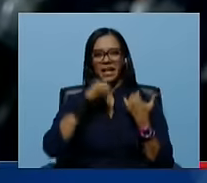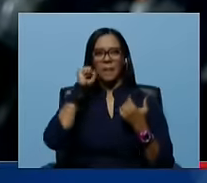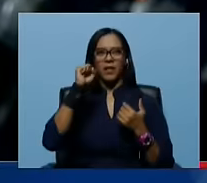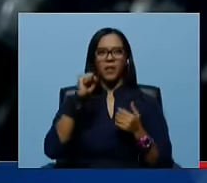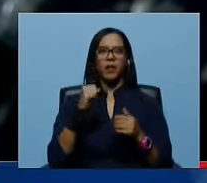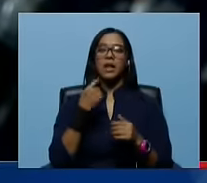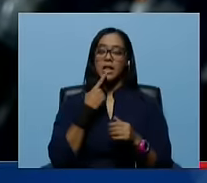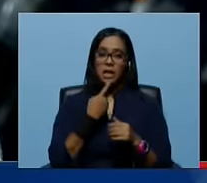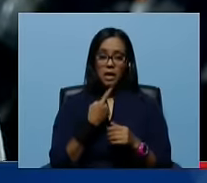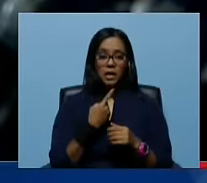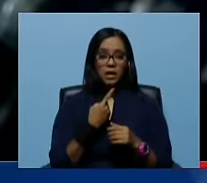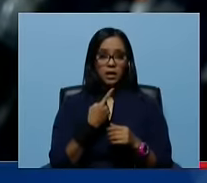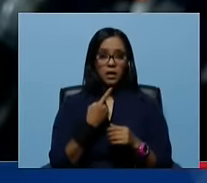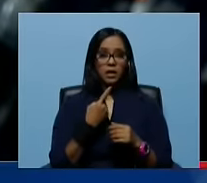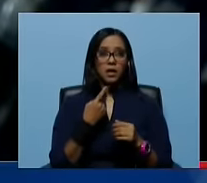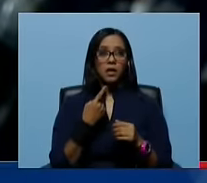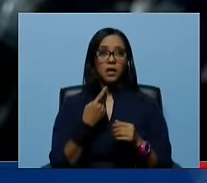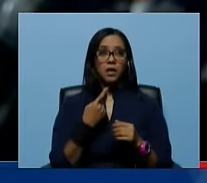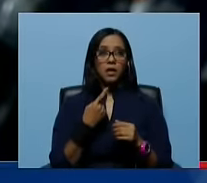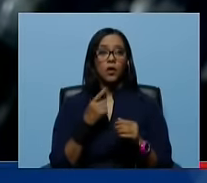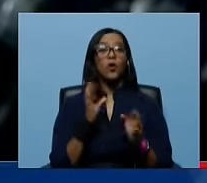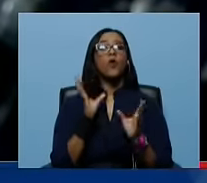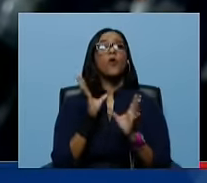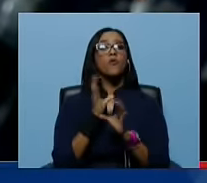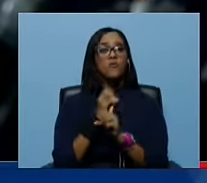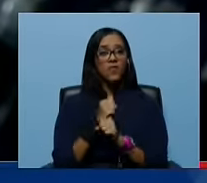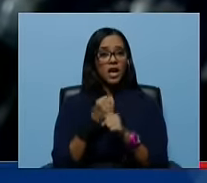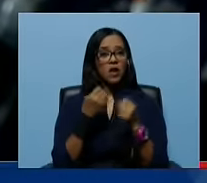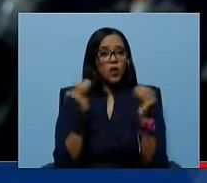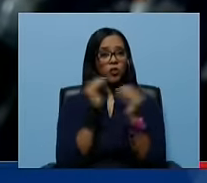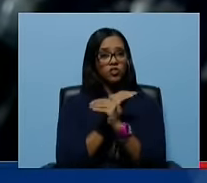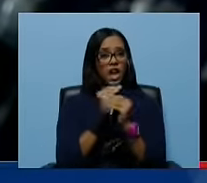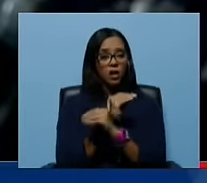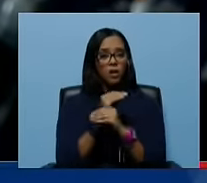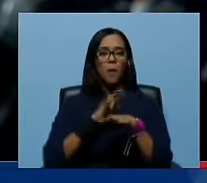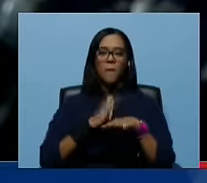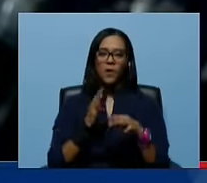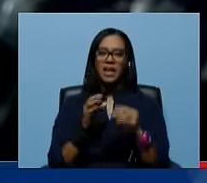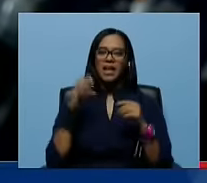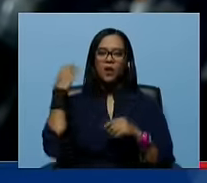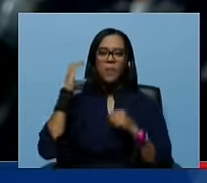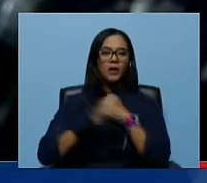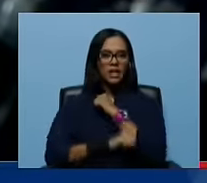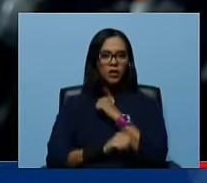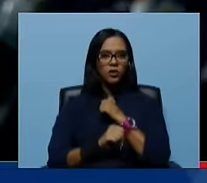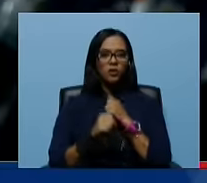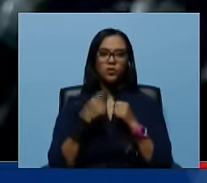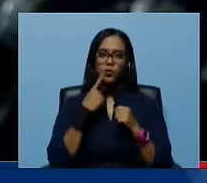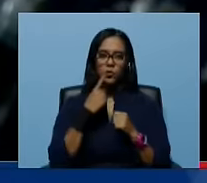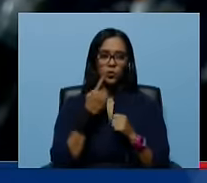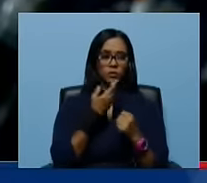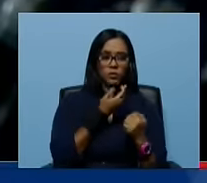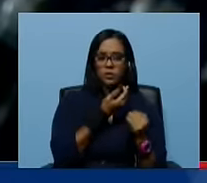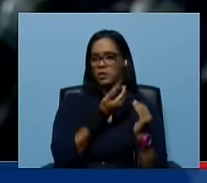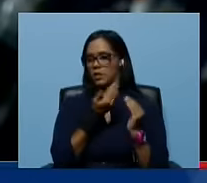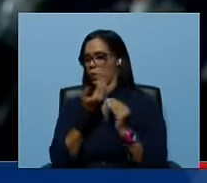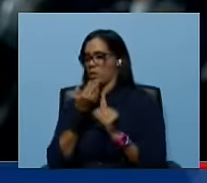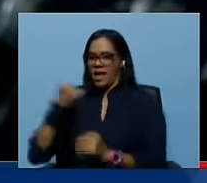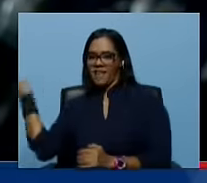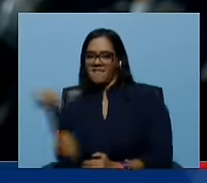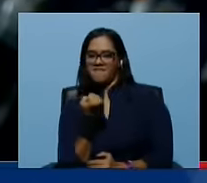Y le dije, cree lo contrario. Porque el santanderista te da, tú le das la espalda y te clava el